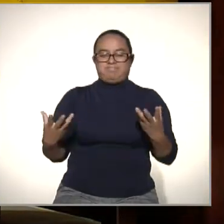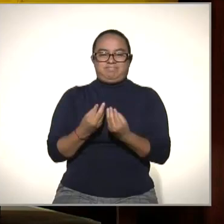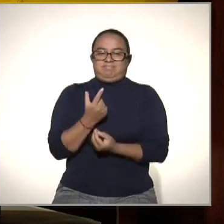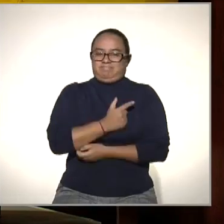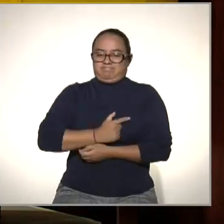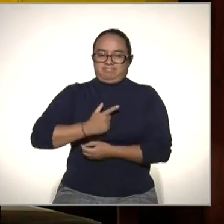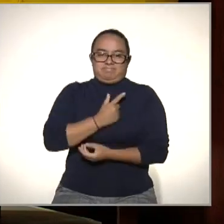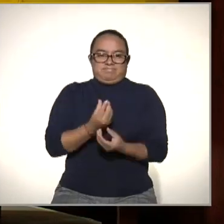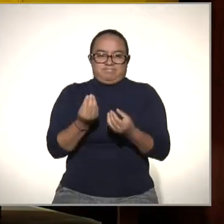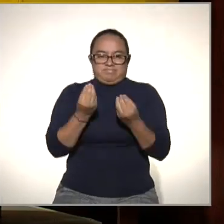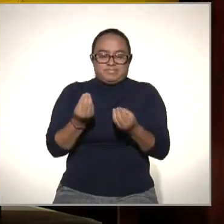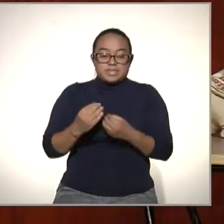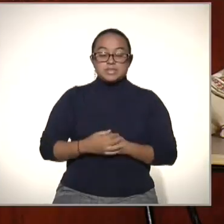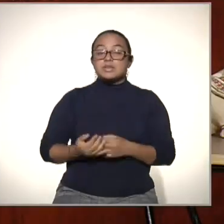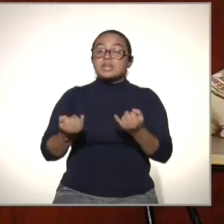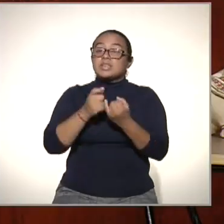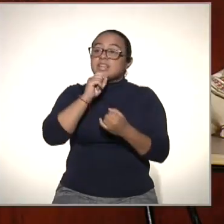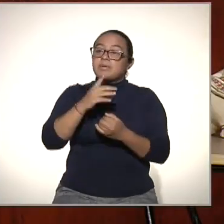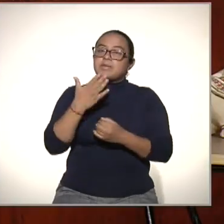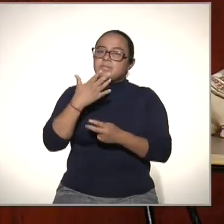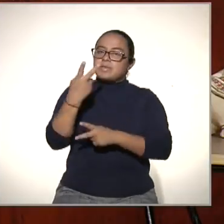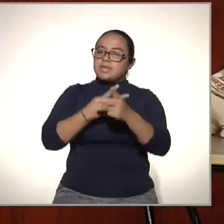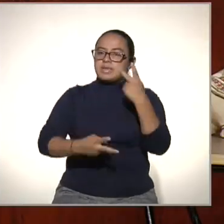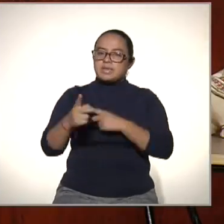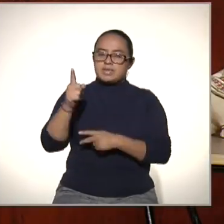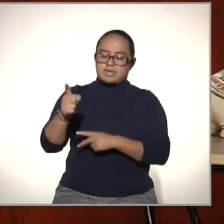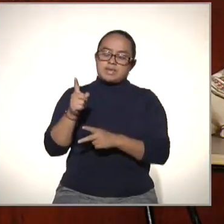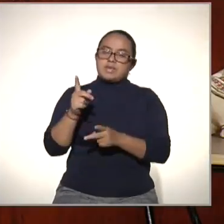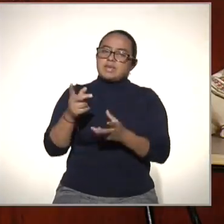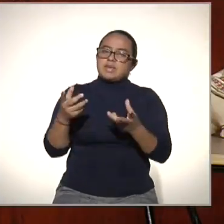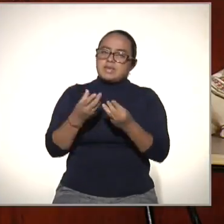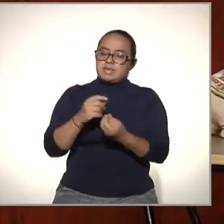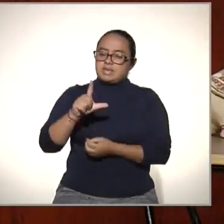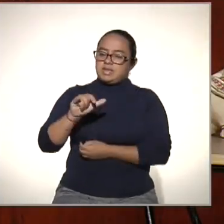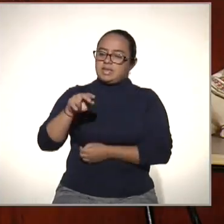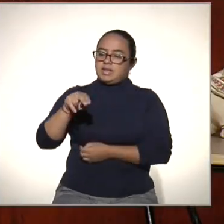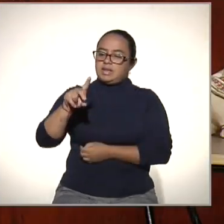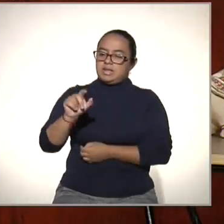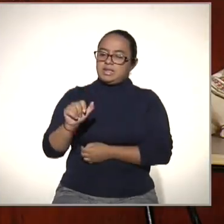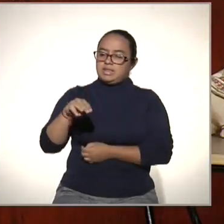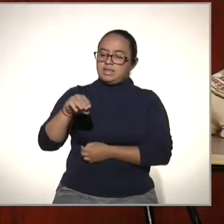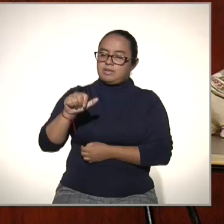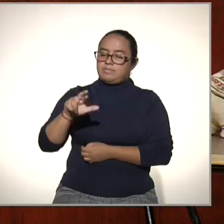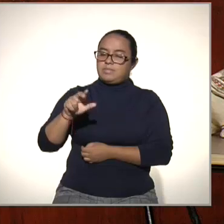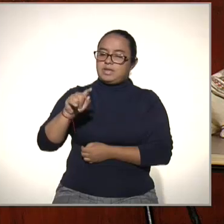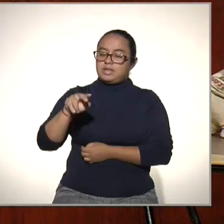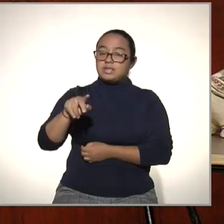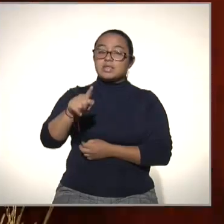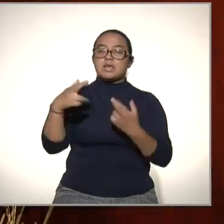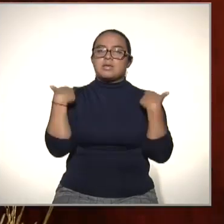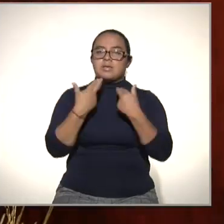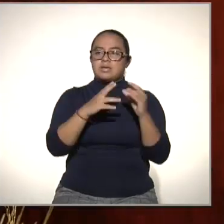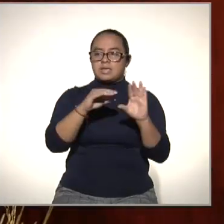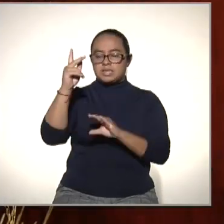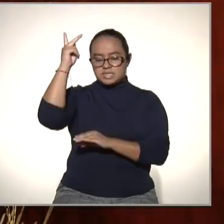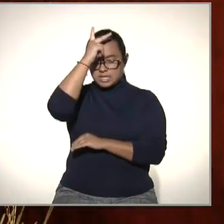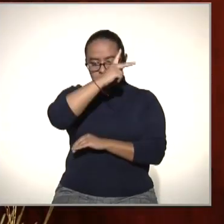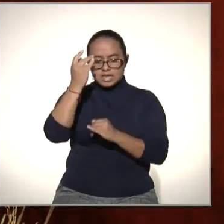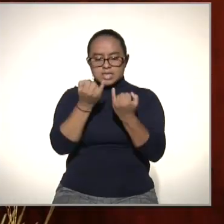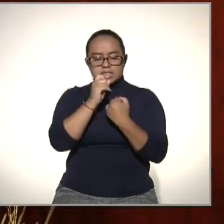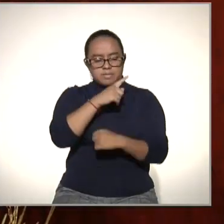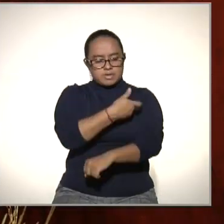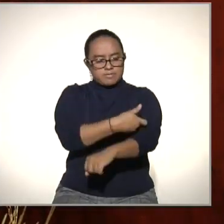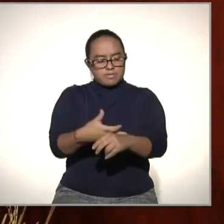este espacio. Y con el mismo gusto le damos la bienvenida a esta conversación a Linda Martina Rieta. Ella es maestra en psicología y terapeuta